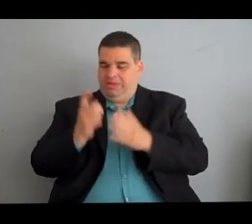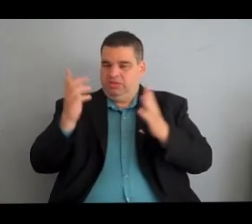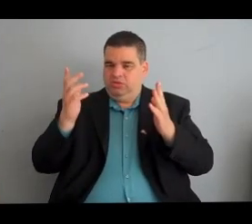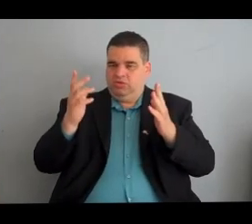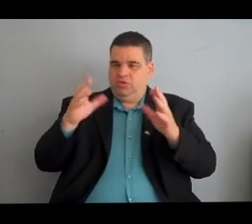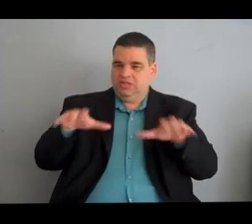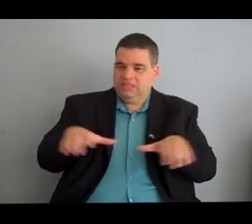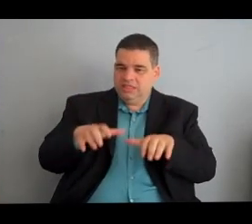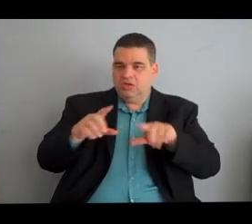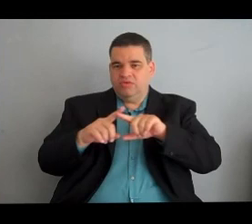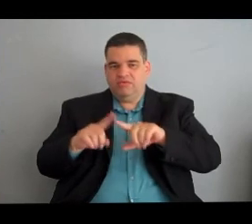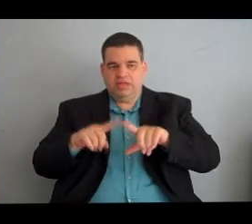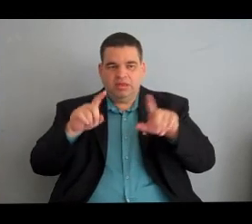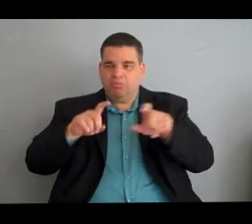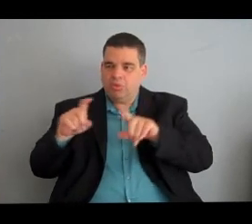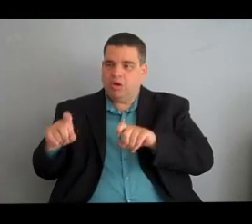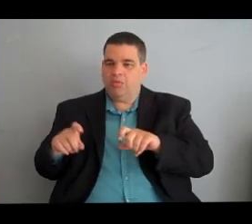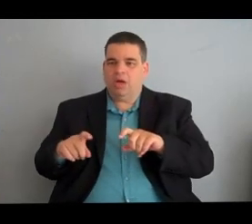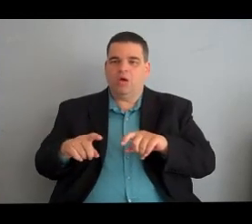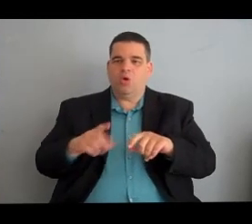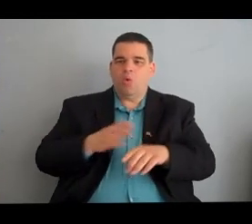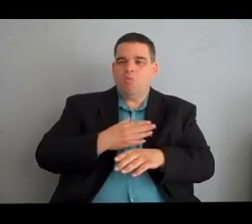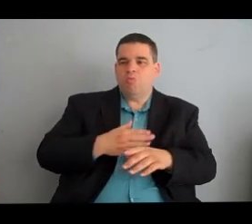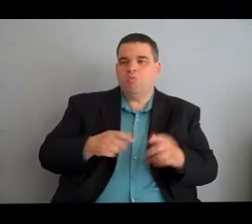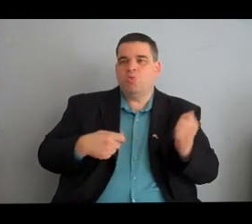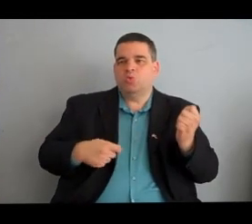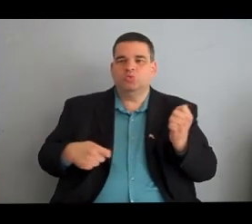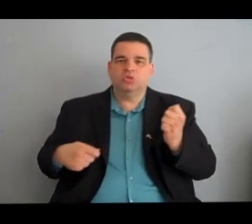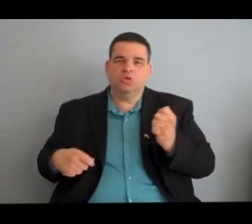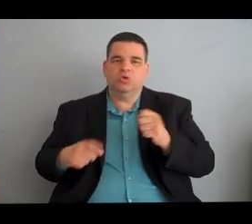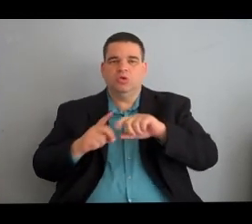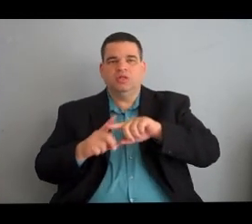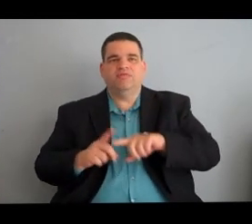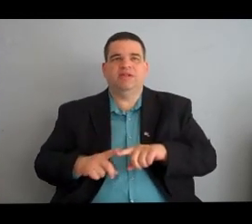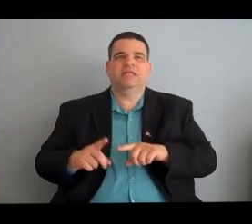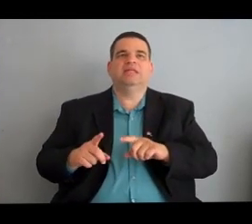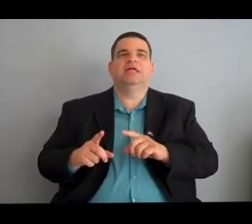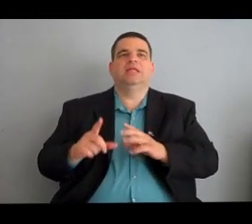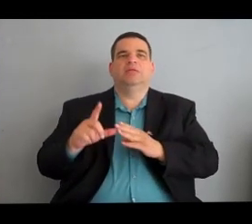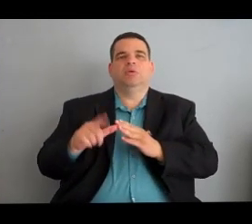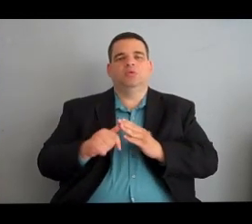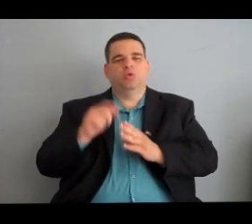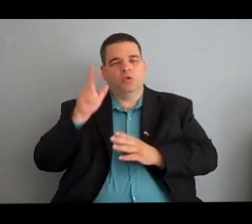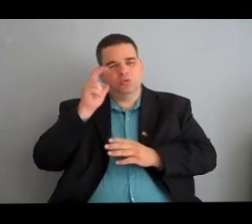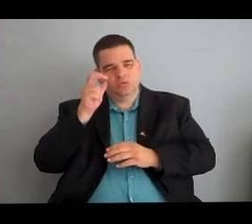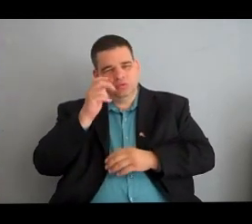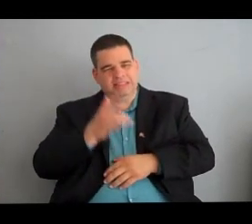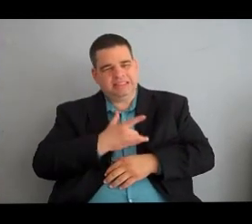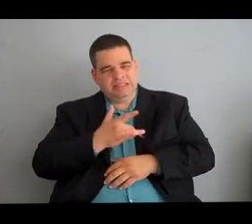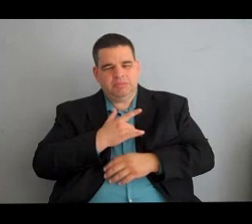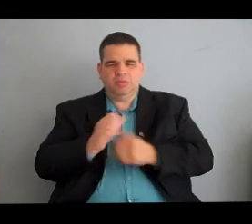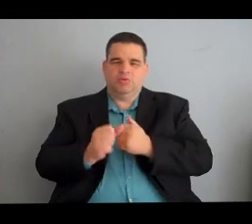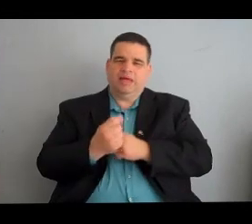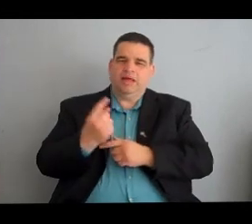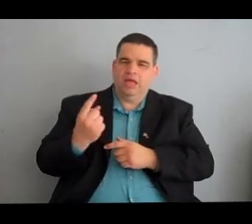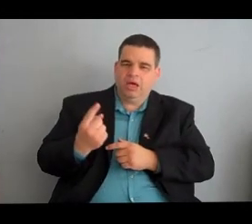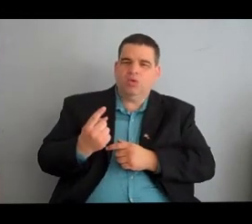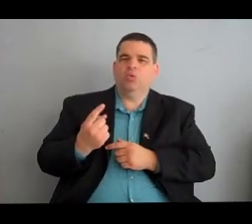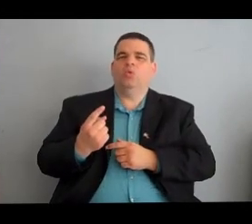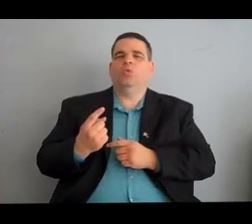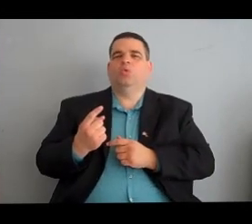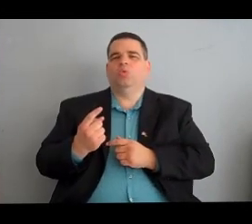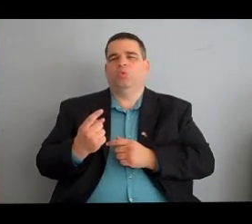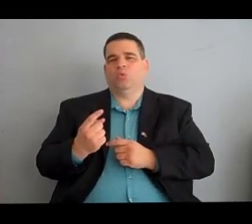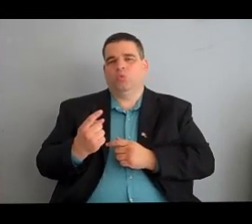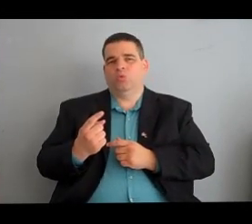músicos, y al fin y al cabo, cuando uno escucha el sentimiento de cada cual, porque no pues, se pueden ser el instrumento, pero no todo el mundo lo toca